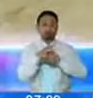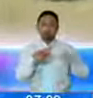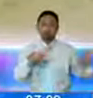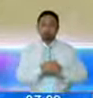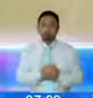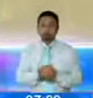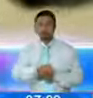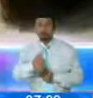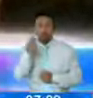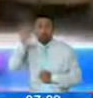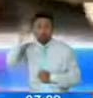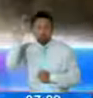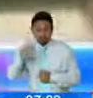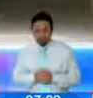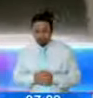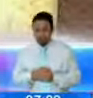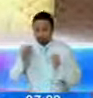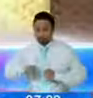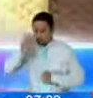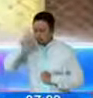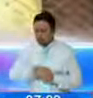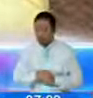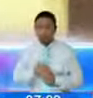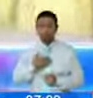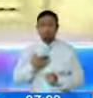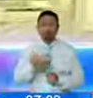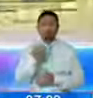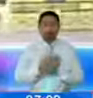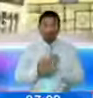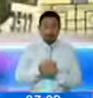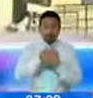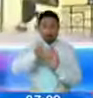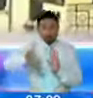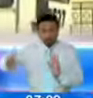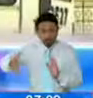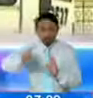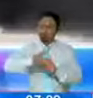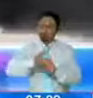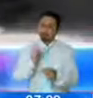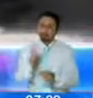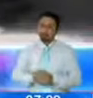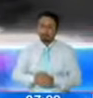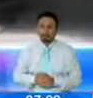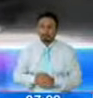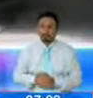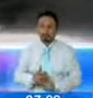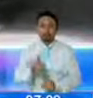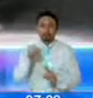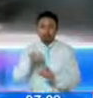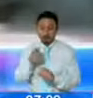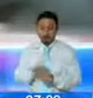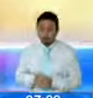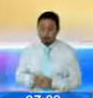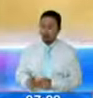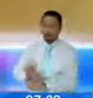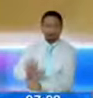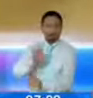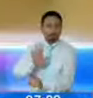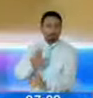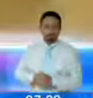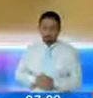otros padres de familia decidieron sacar a sus hijas del coro de la iglesia y a ella la empezaron a amenazar. No